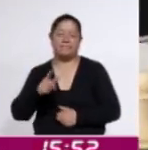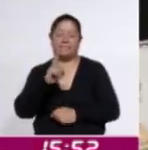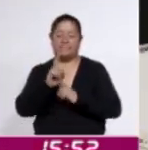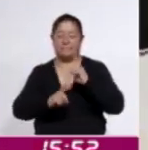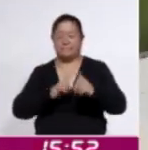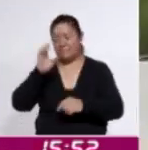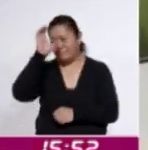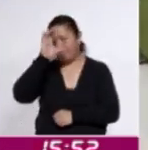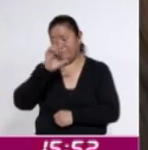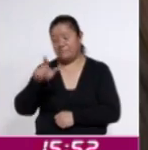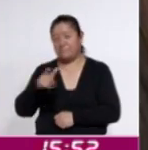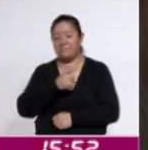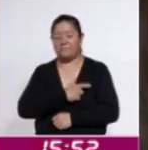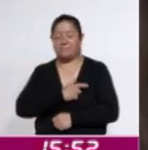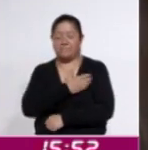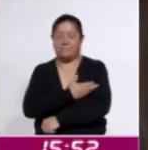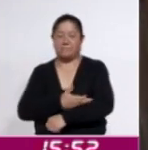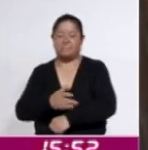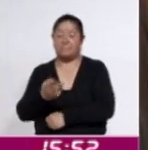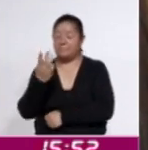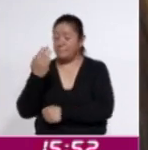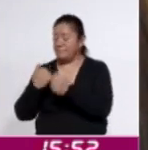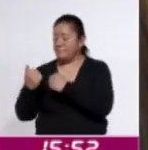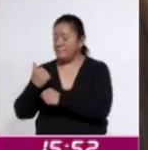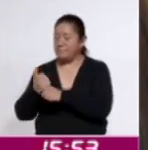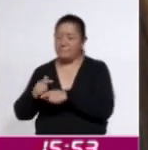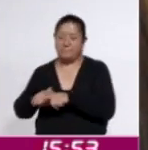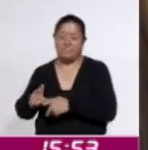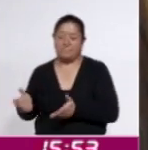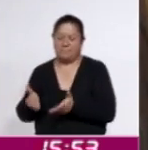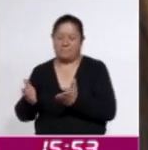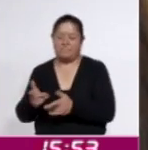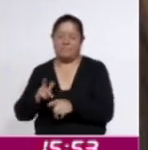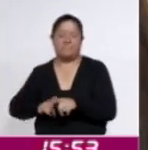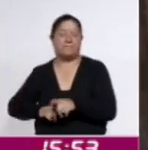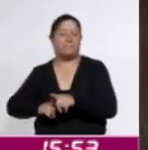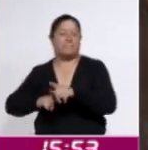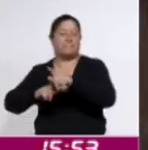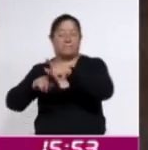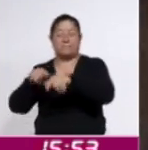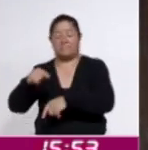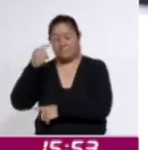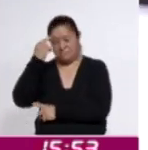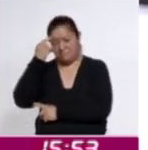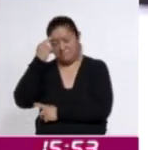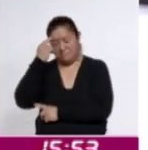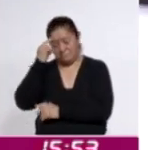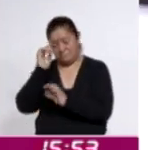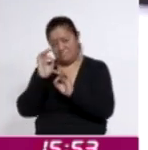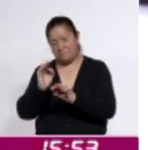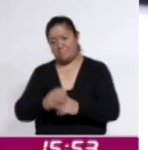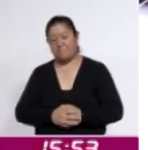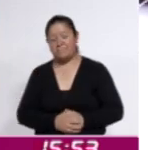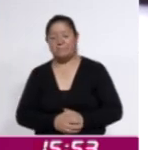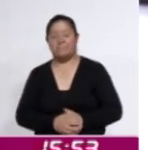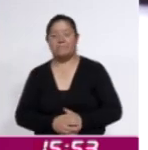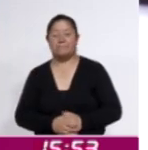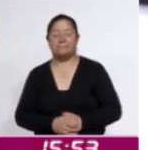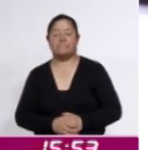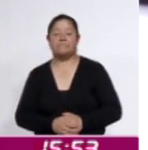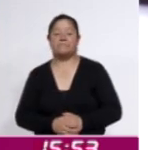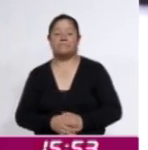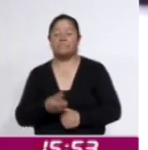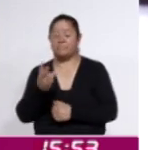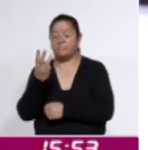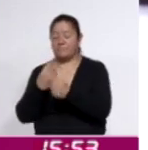quien desde hace 3 años la motiva para seguir en ascenso en esta disciplina en la que ha mostrado cualidades para su práctica. Pues hace